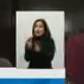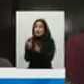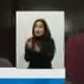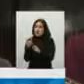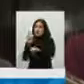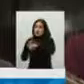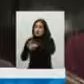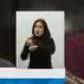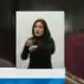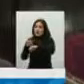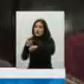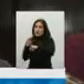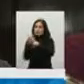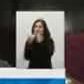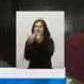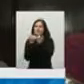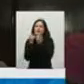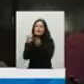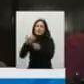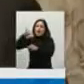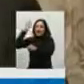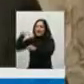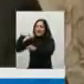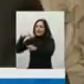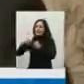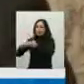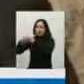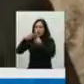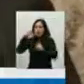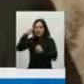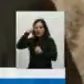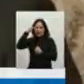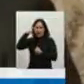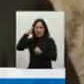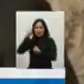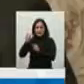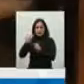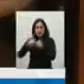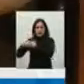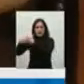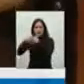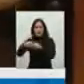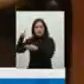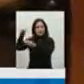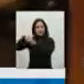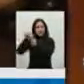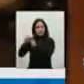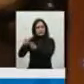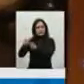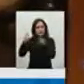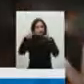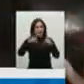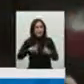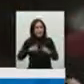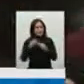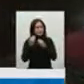kirchnerismo, porque realmente pretenden hacerle daño al Estado Nacional, que está prolijando las cosas. Pero